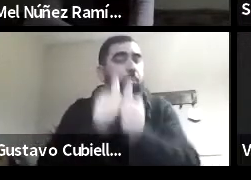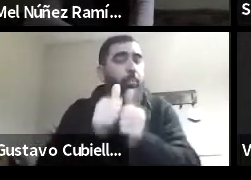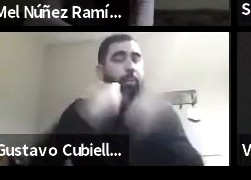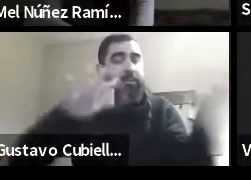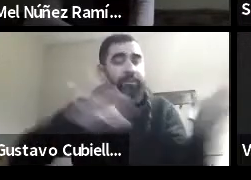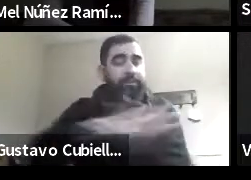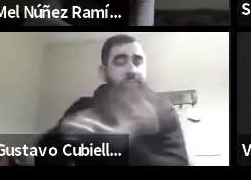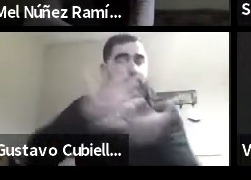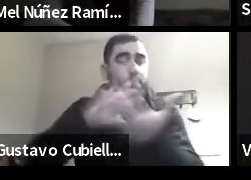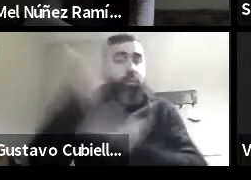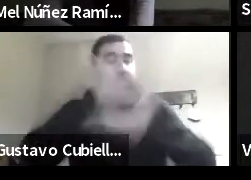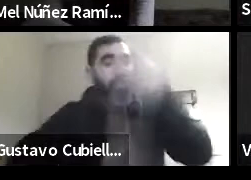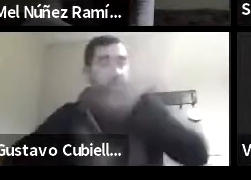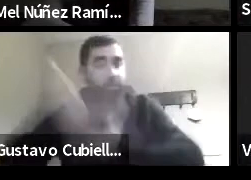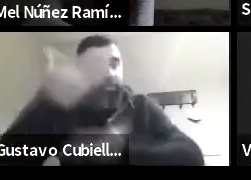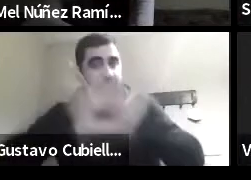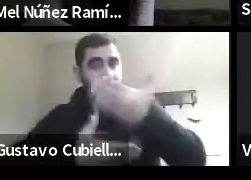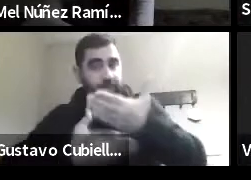de discapacidad.